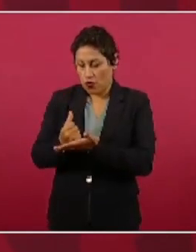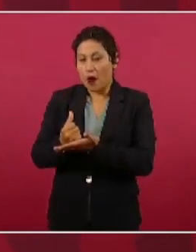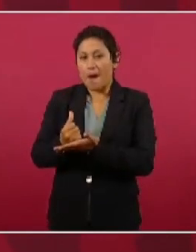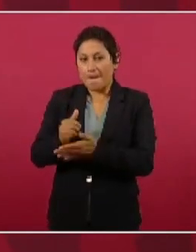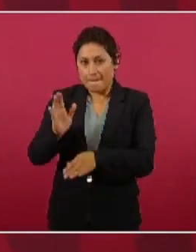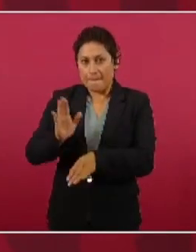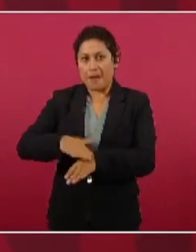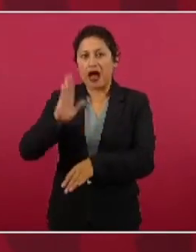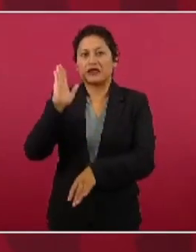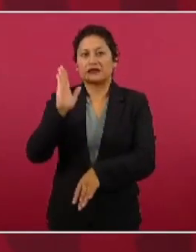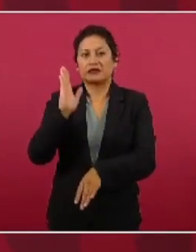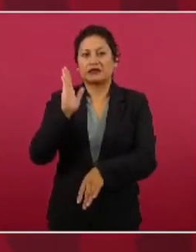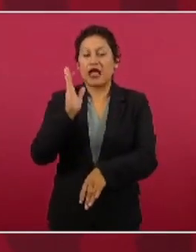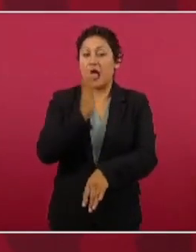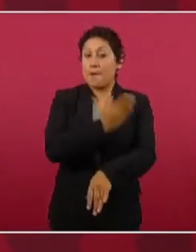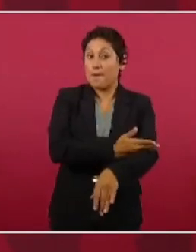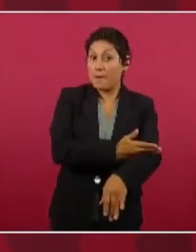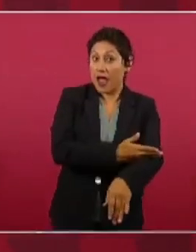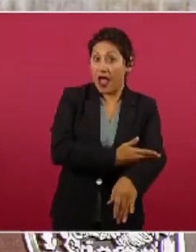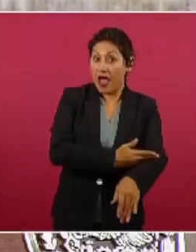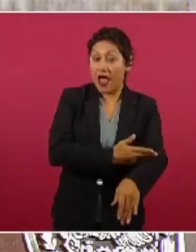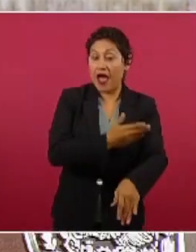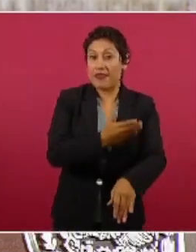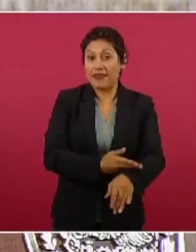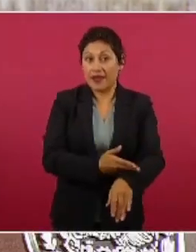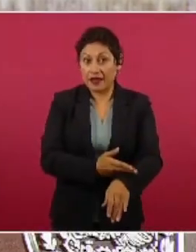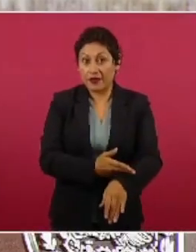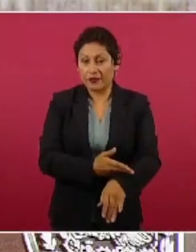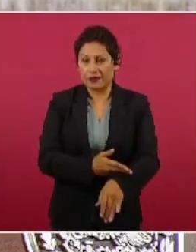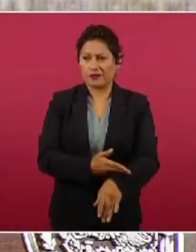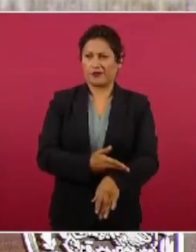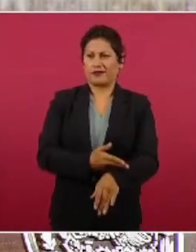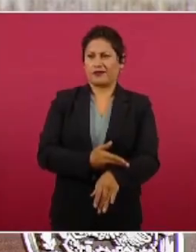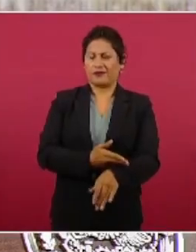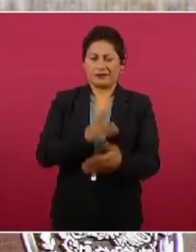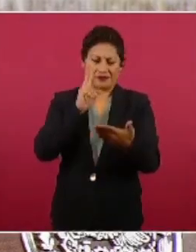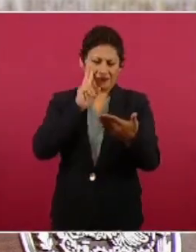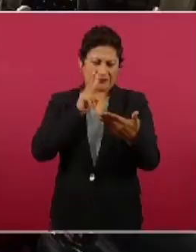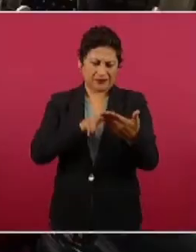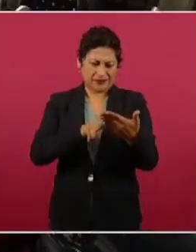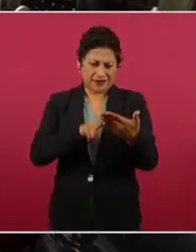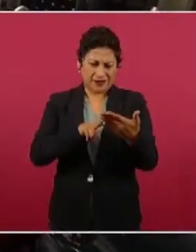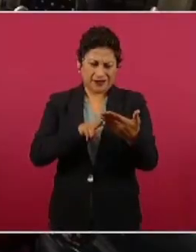y era Martí, pero es el coraje, pues.